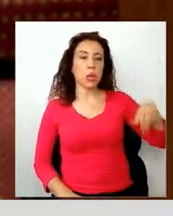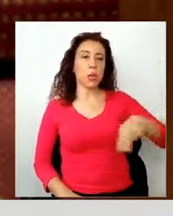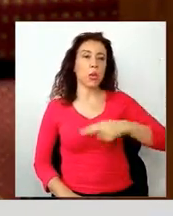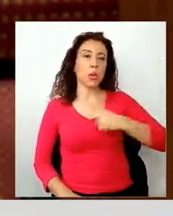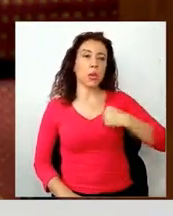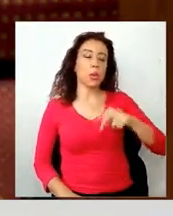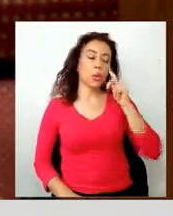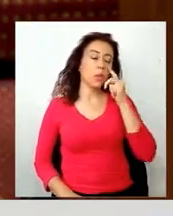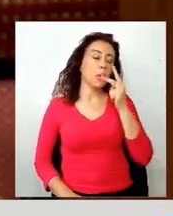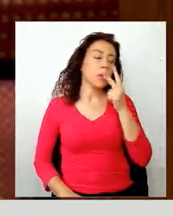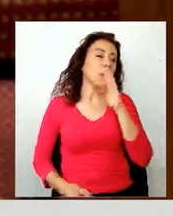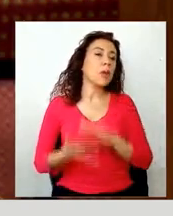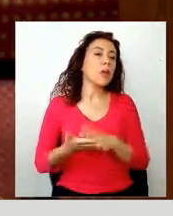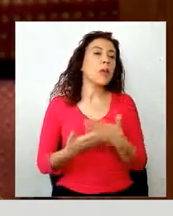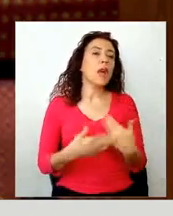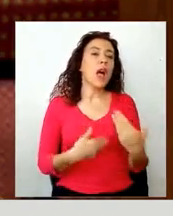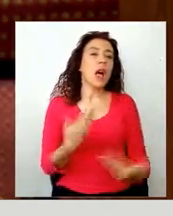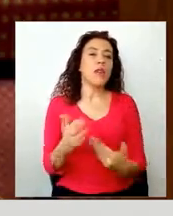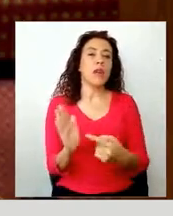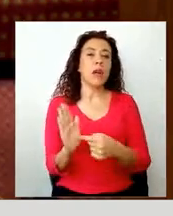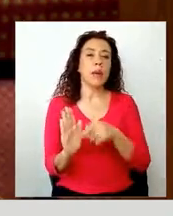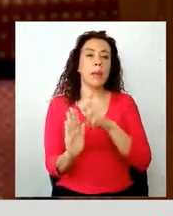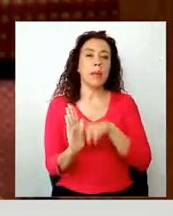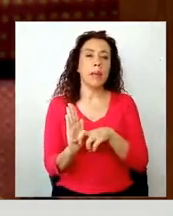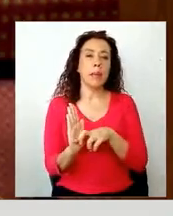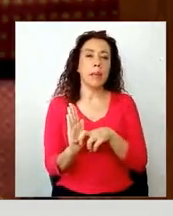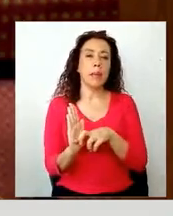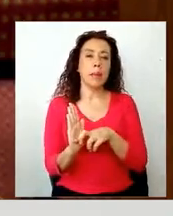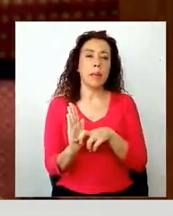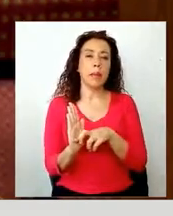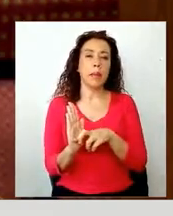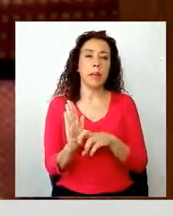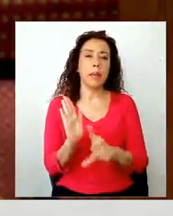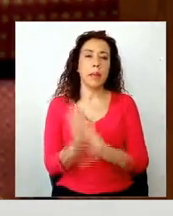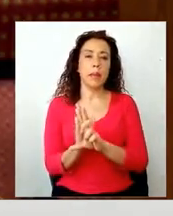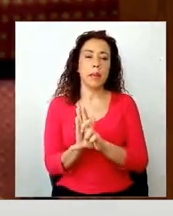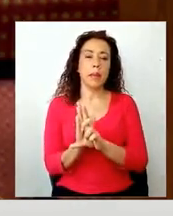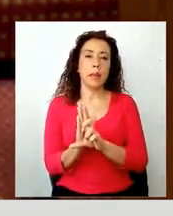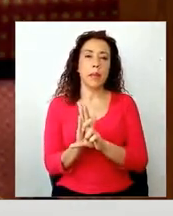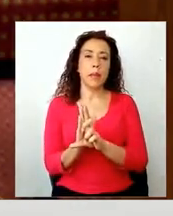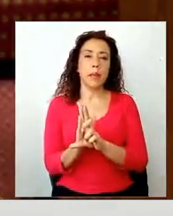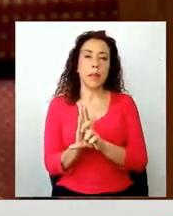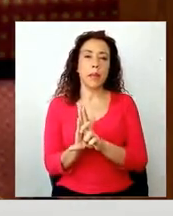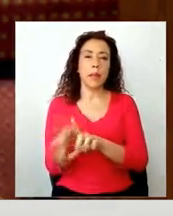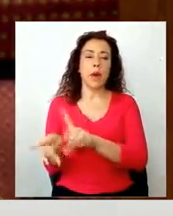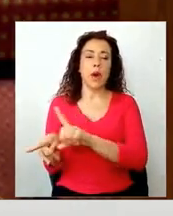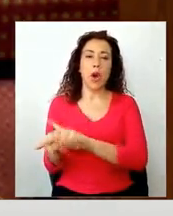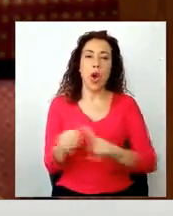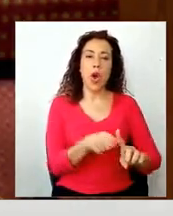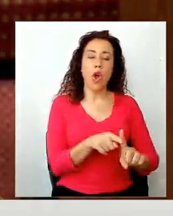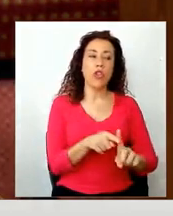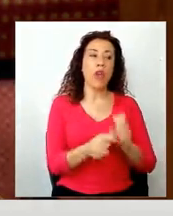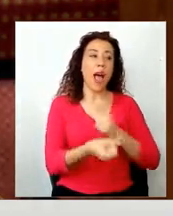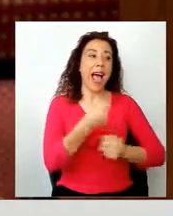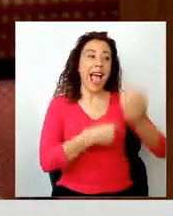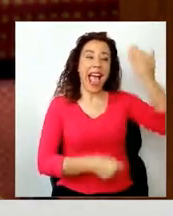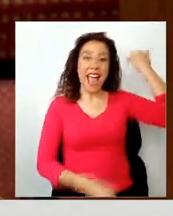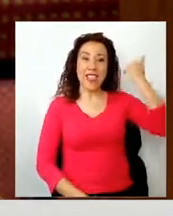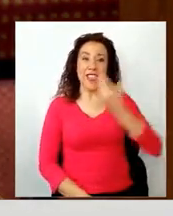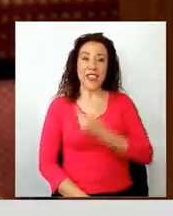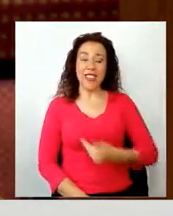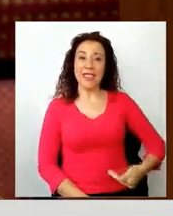a este proyecto de ley de hecho desde otros periodos legislativos pero